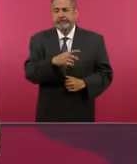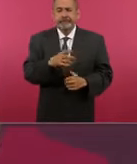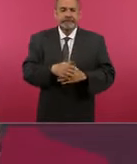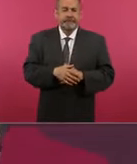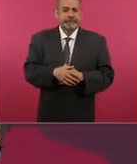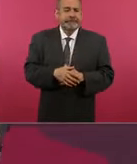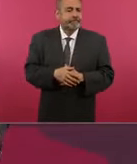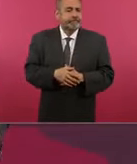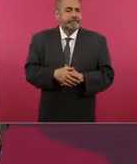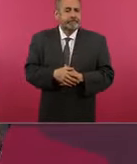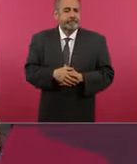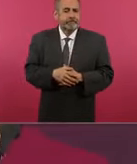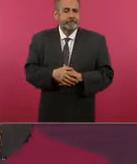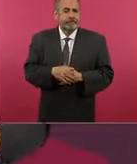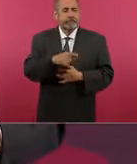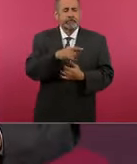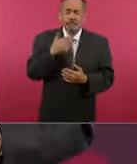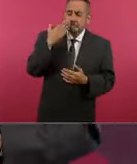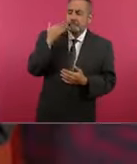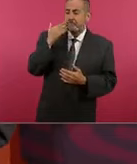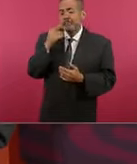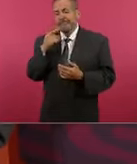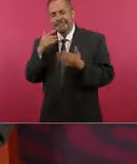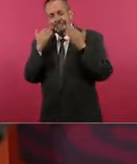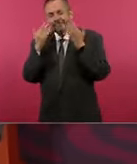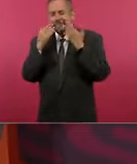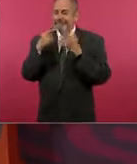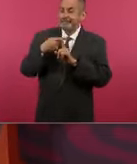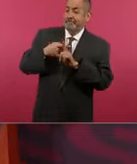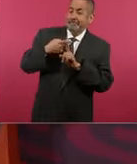progres buena ondita,